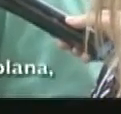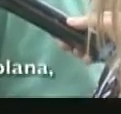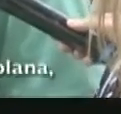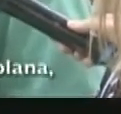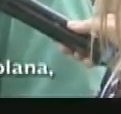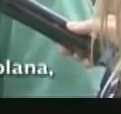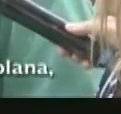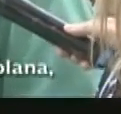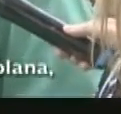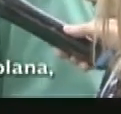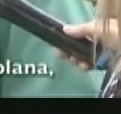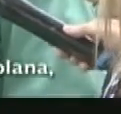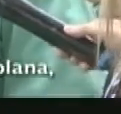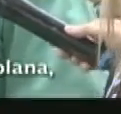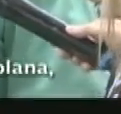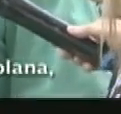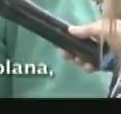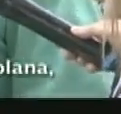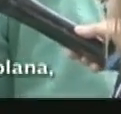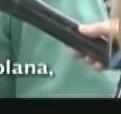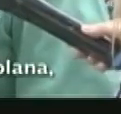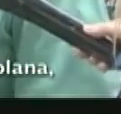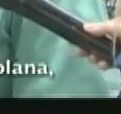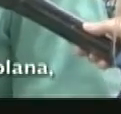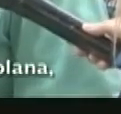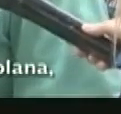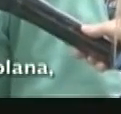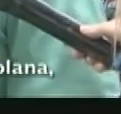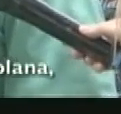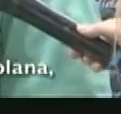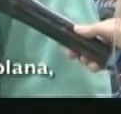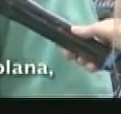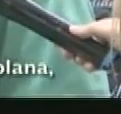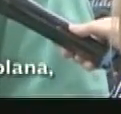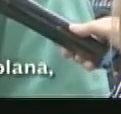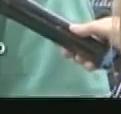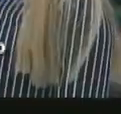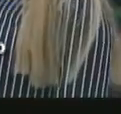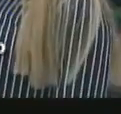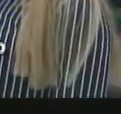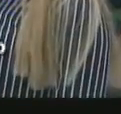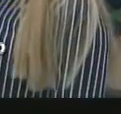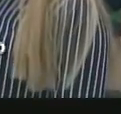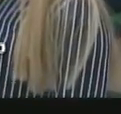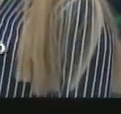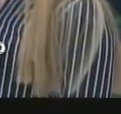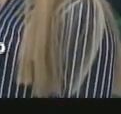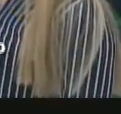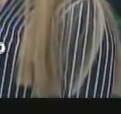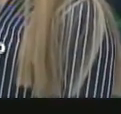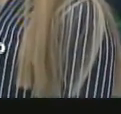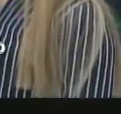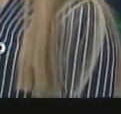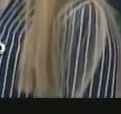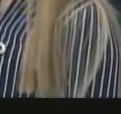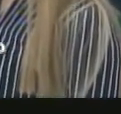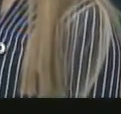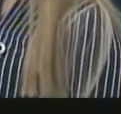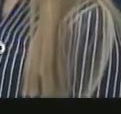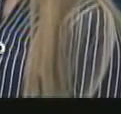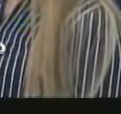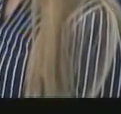transable y usted tenga el Petro venezolano, venezolana, y nosotros podamos seguir avanzando